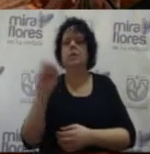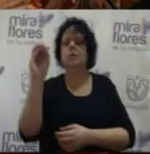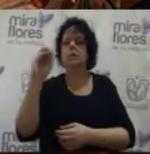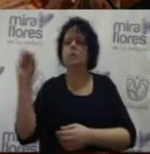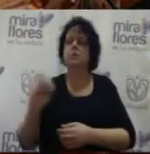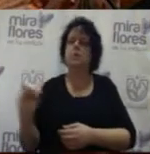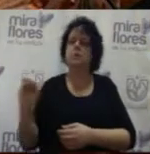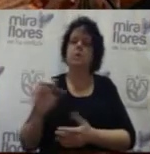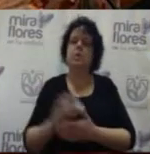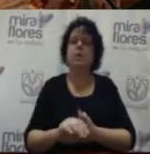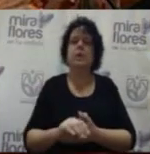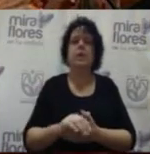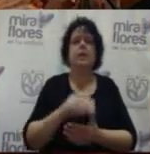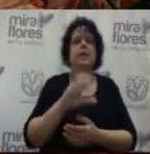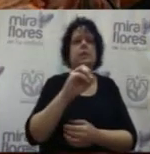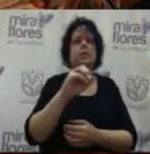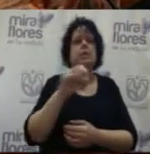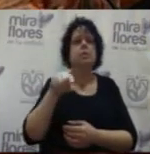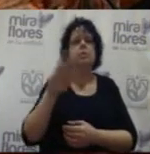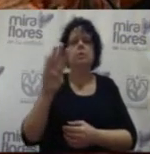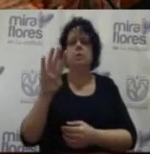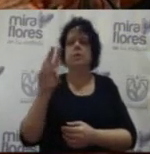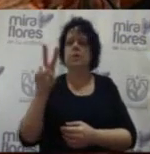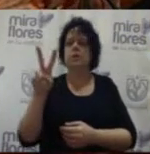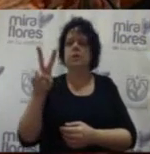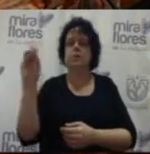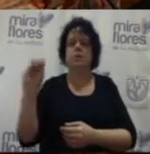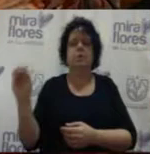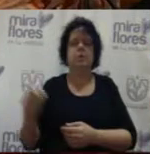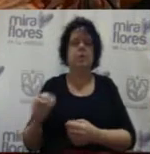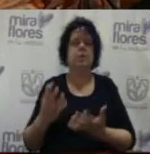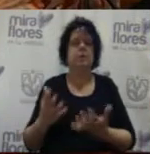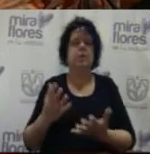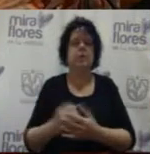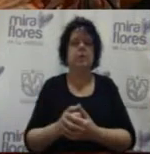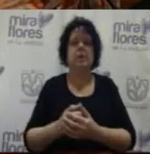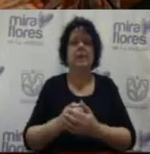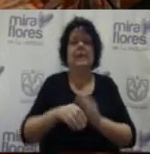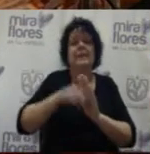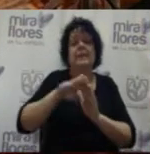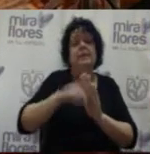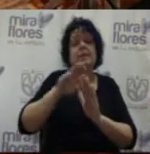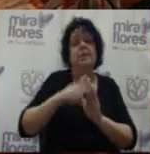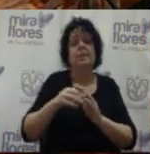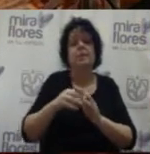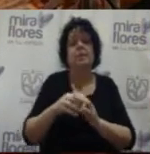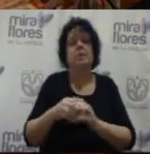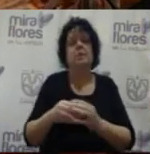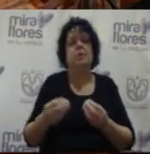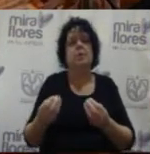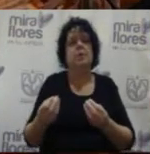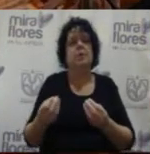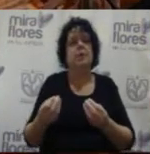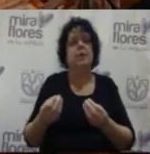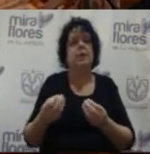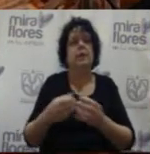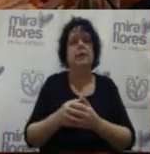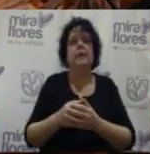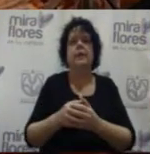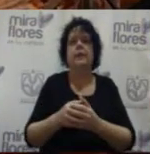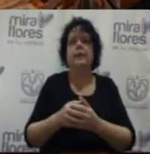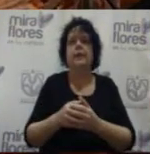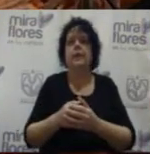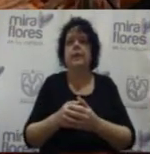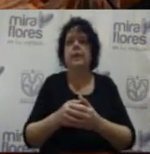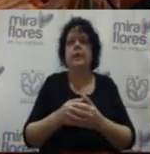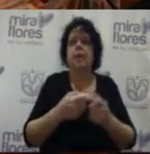0.40% y 0.42% respectivamente. Incremento derivado en ambos casos por el reajuste del